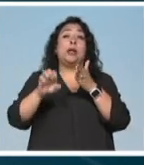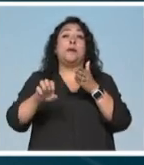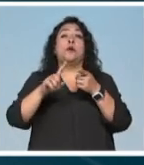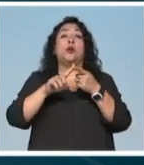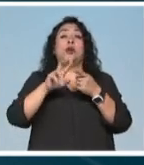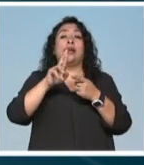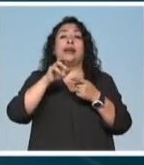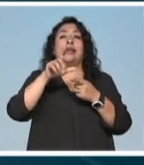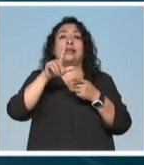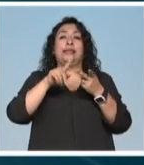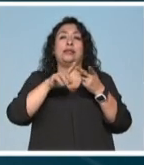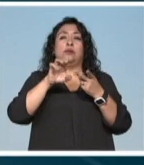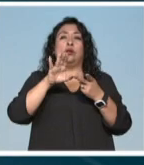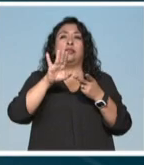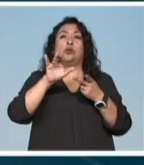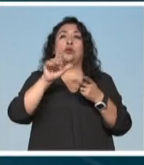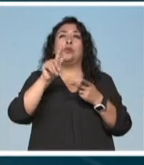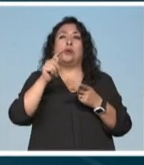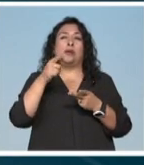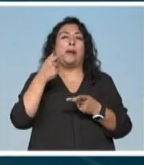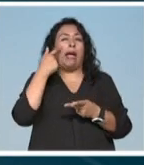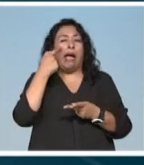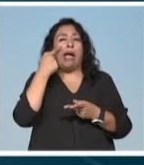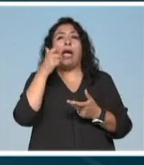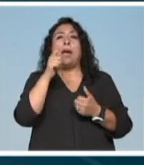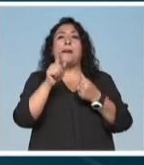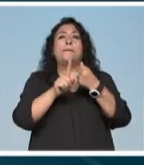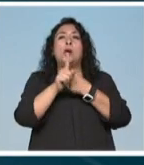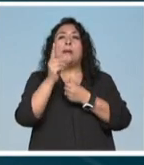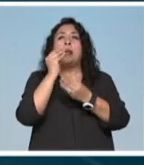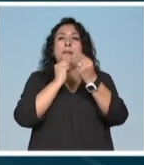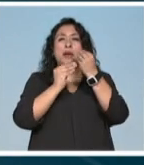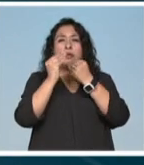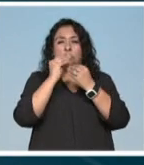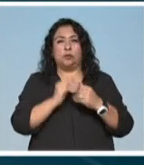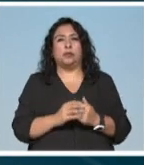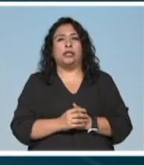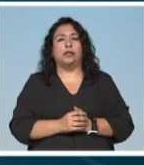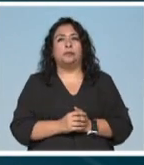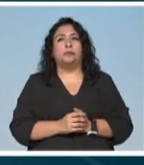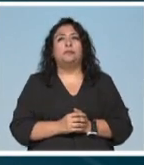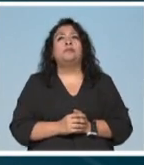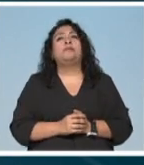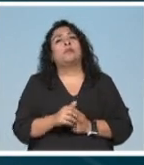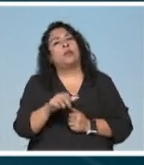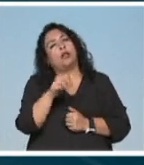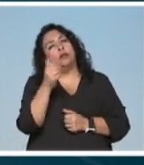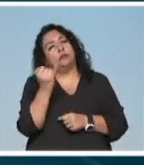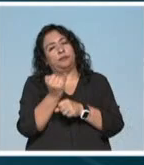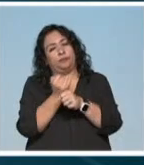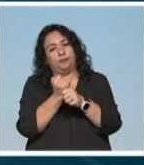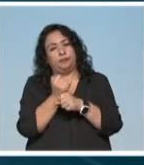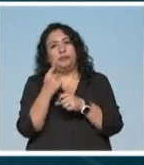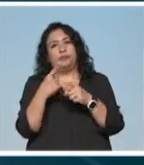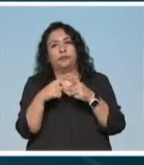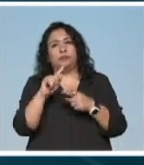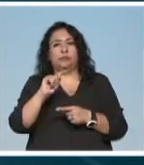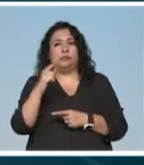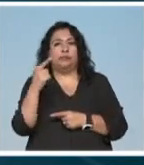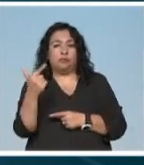el escorbuto, causadas en gran medida por deficiencias nutricionales. Otra investigación reportada por The